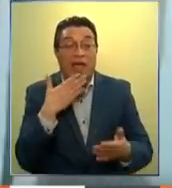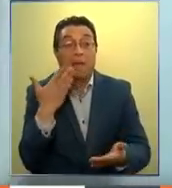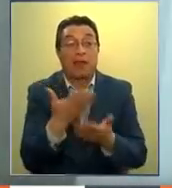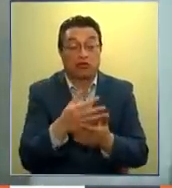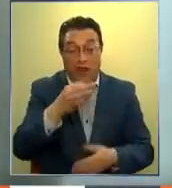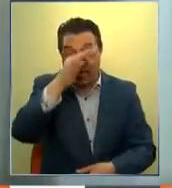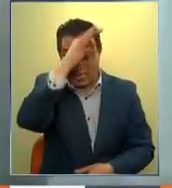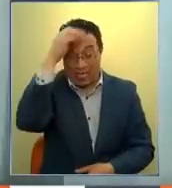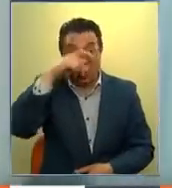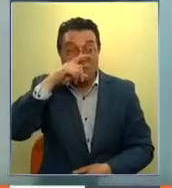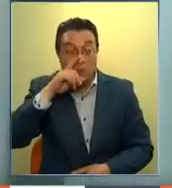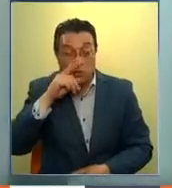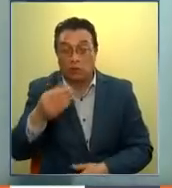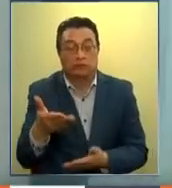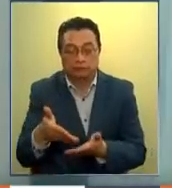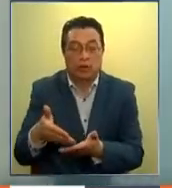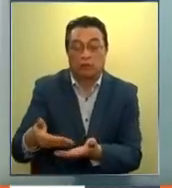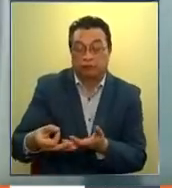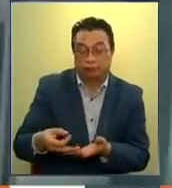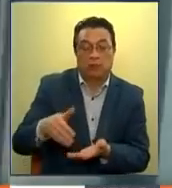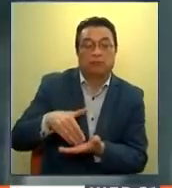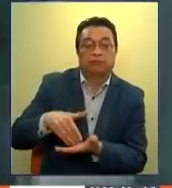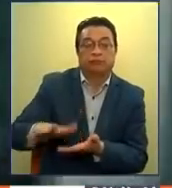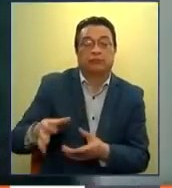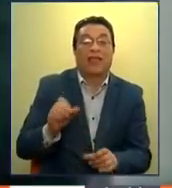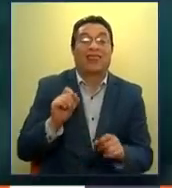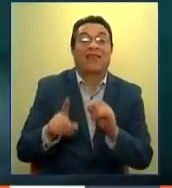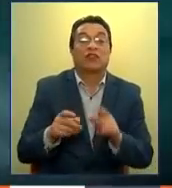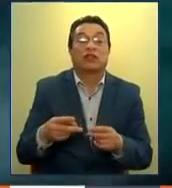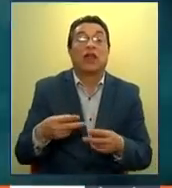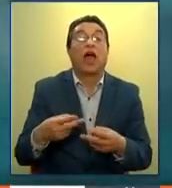el recurso de amparo presentado por la Defensoría Penal